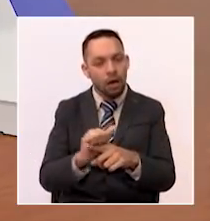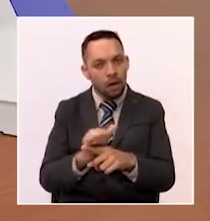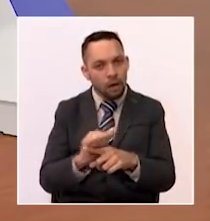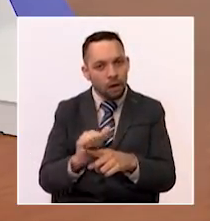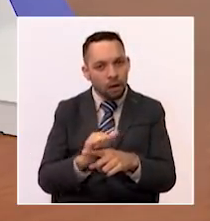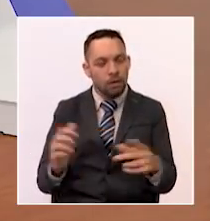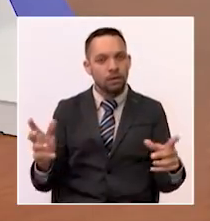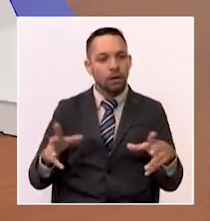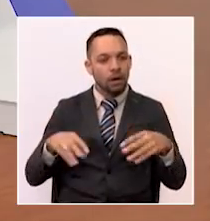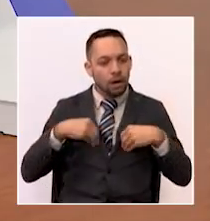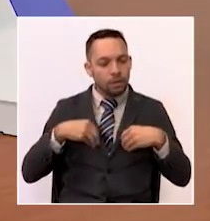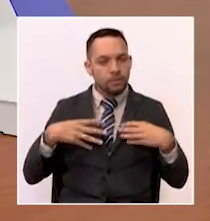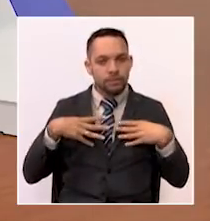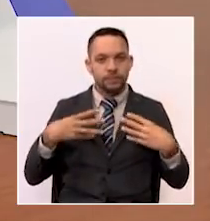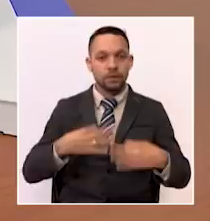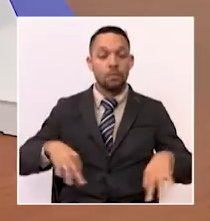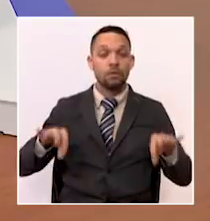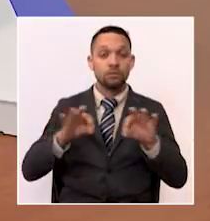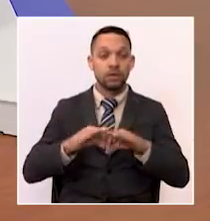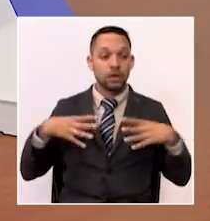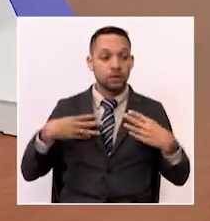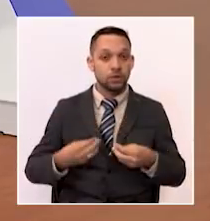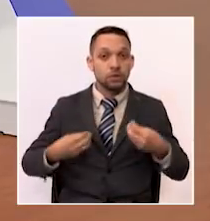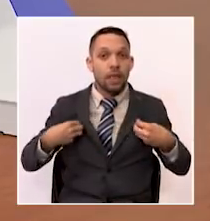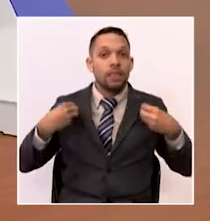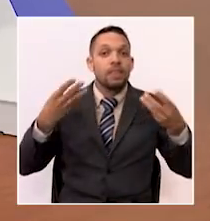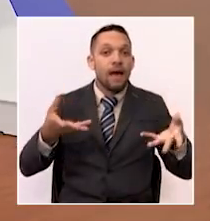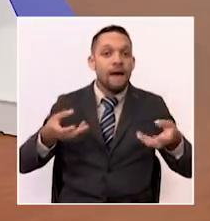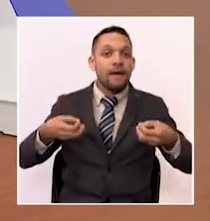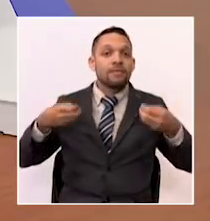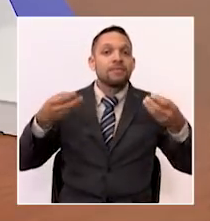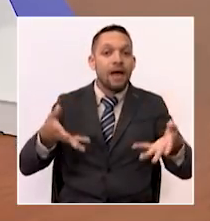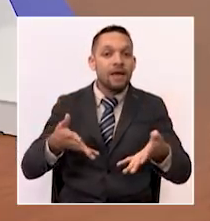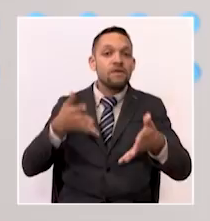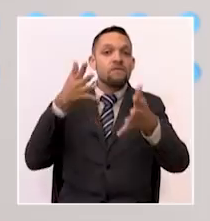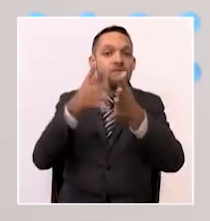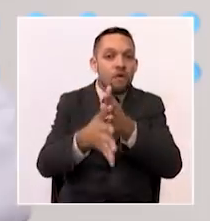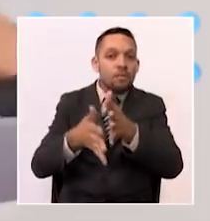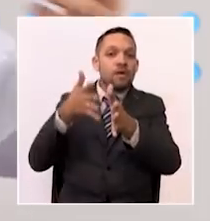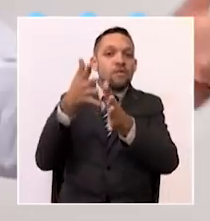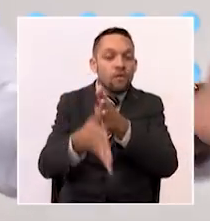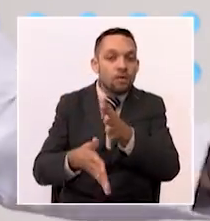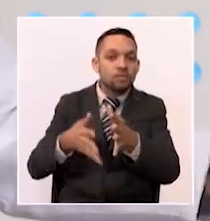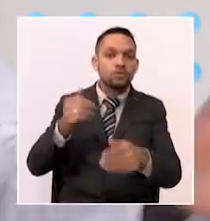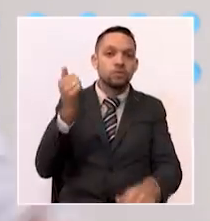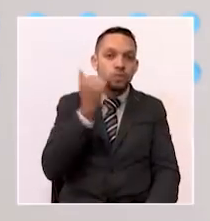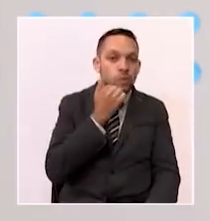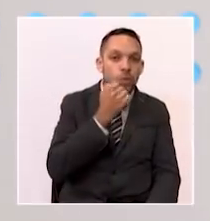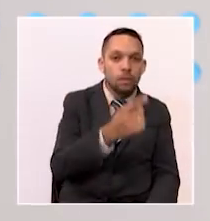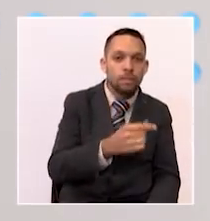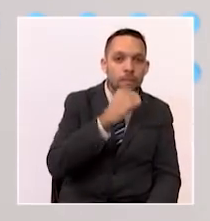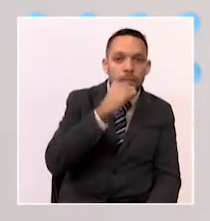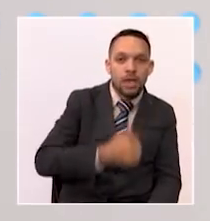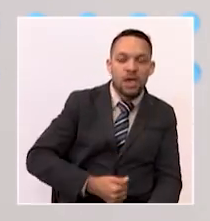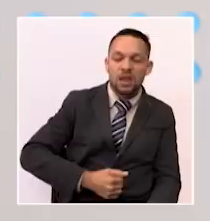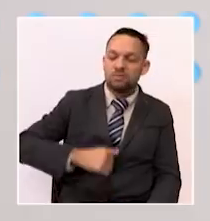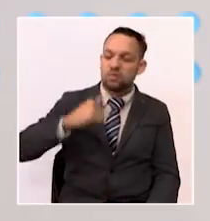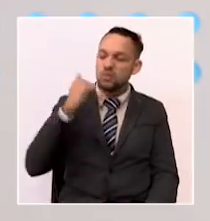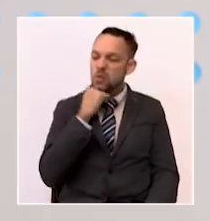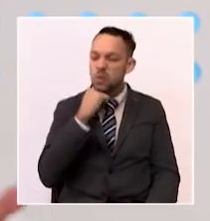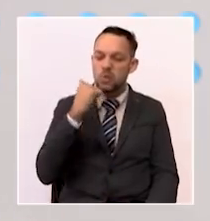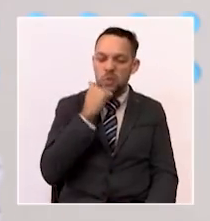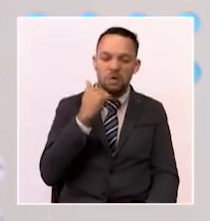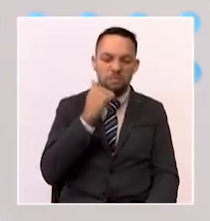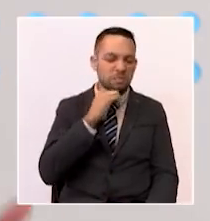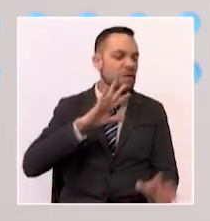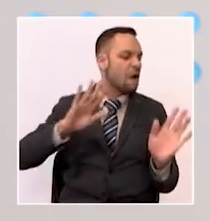insistido de qué nos sirve tratar de contarles todo esto a ustedes si van a mañana nuevamente